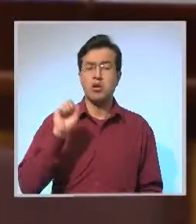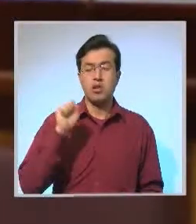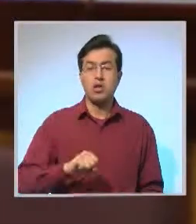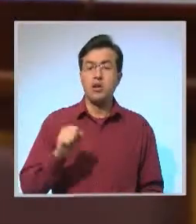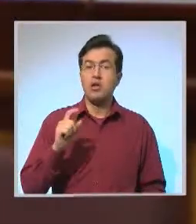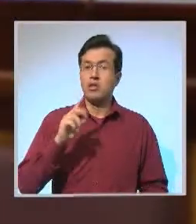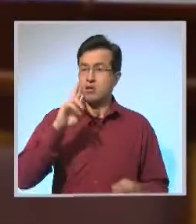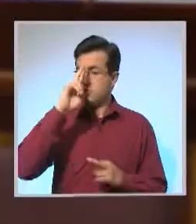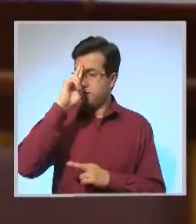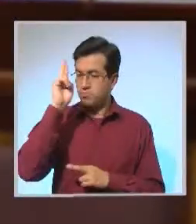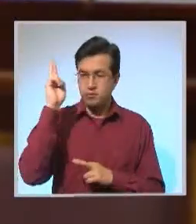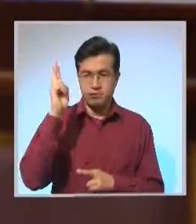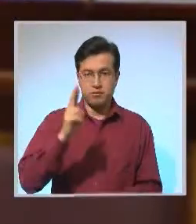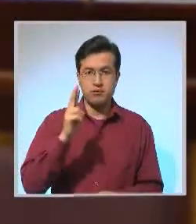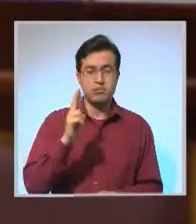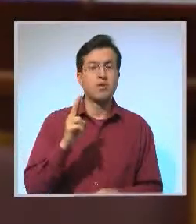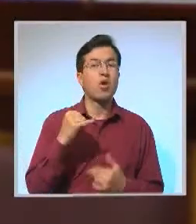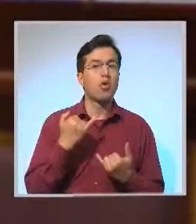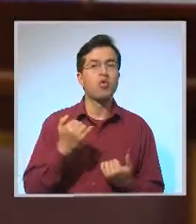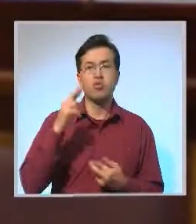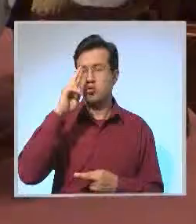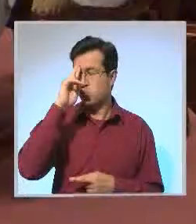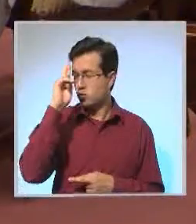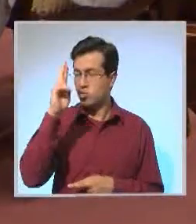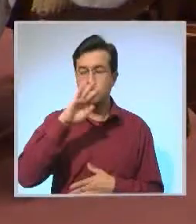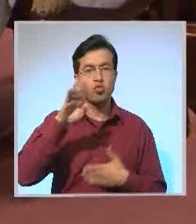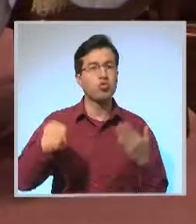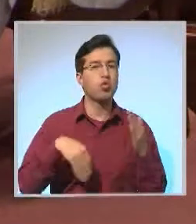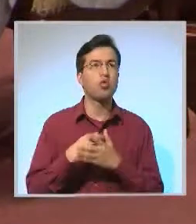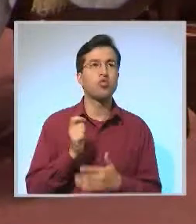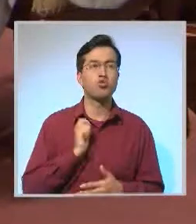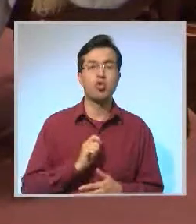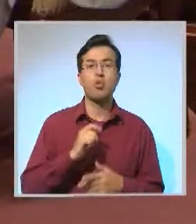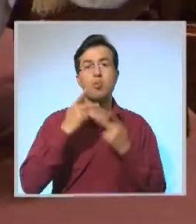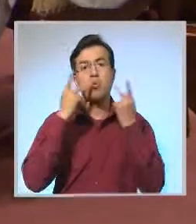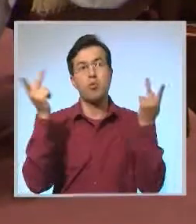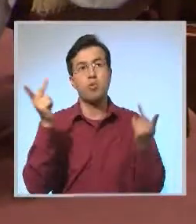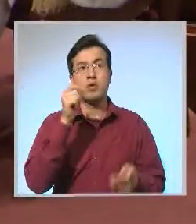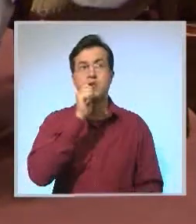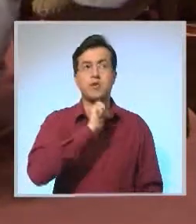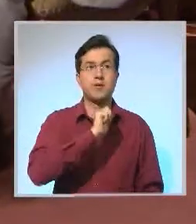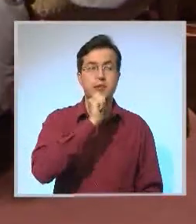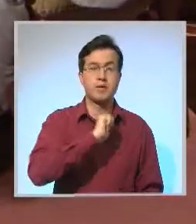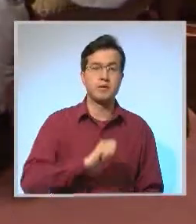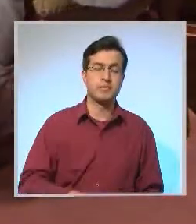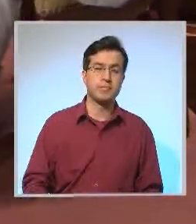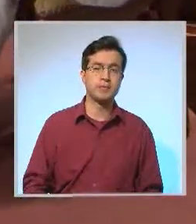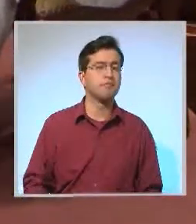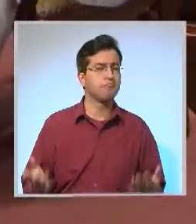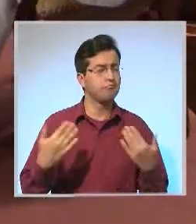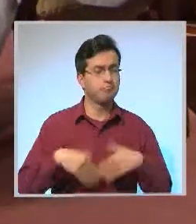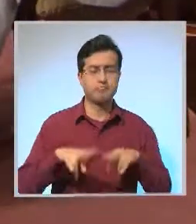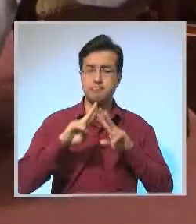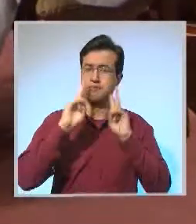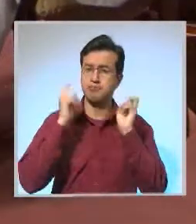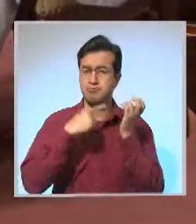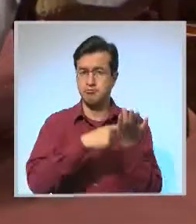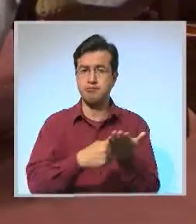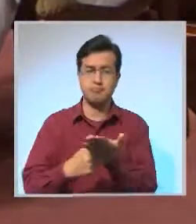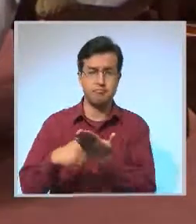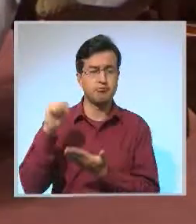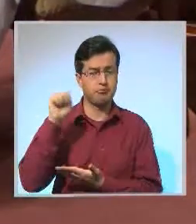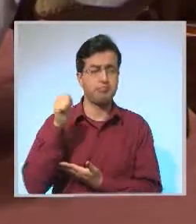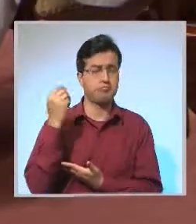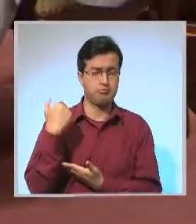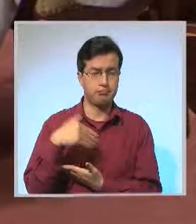punto que se respetó lo que está vigente remuneraciones de manera general en manera actual pública es actor así es se trató de eso se debatió en la